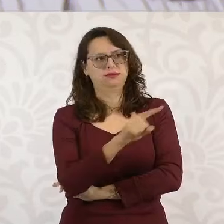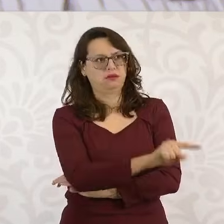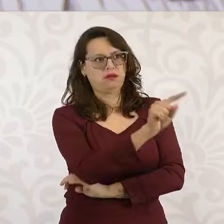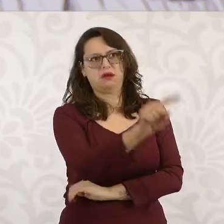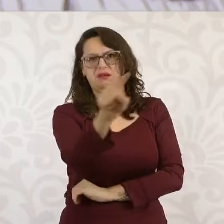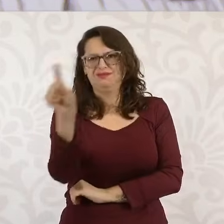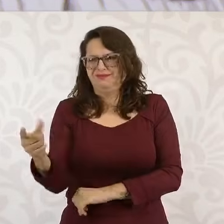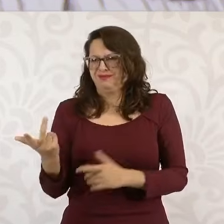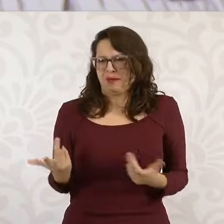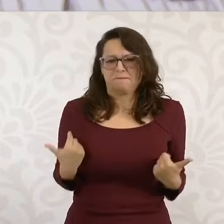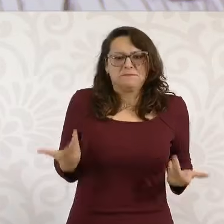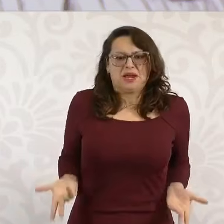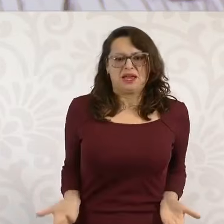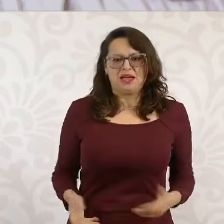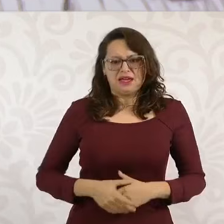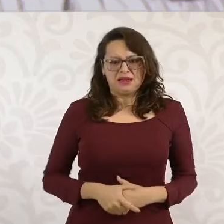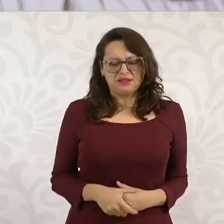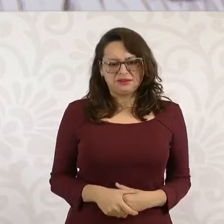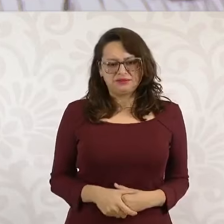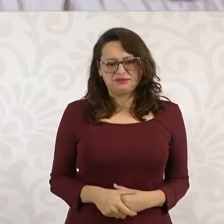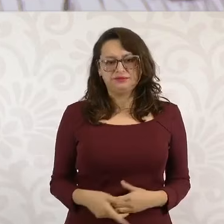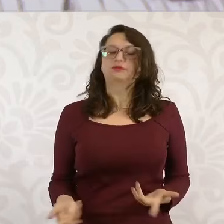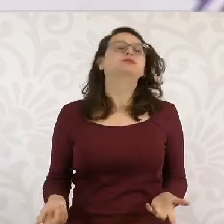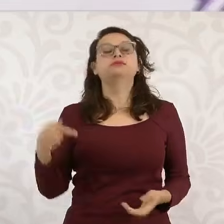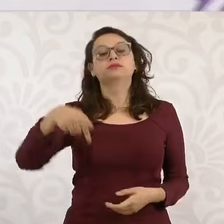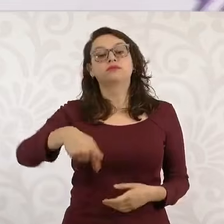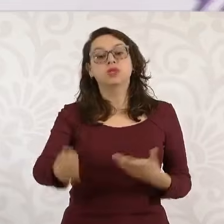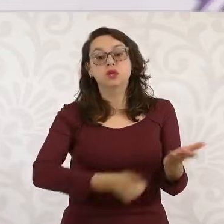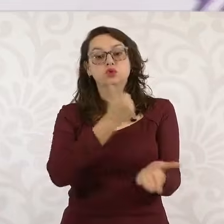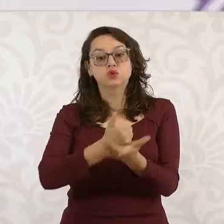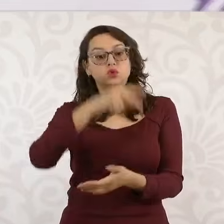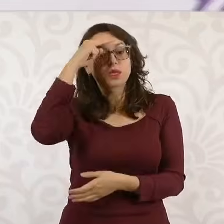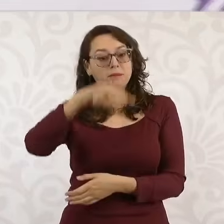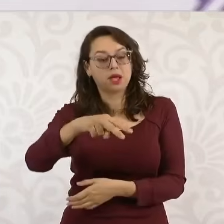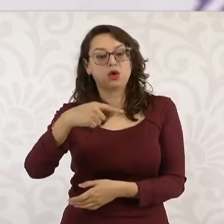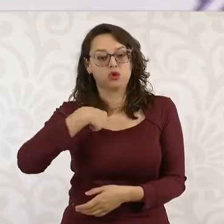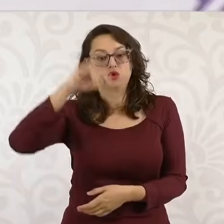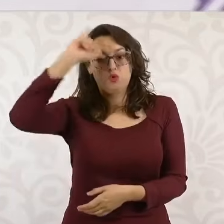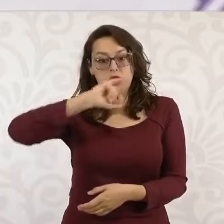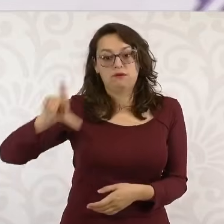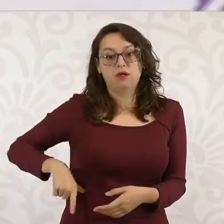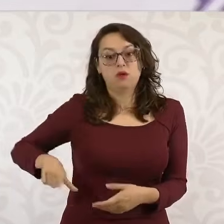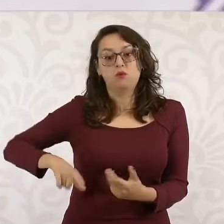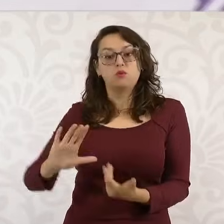también. Ahí en la Ciudad de México, cuando fui jefa de gobierno, hicimos una propuesta para reducir a la